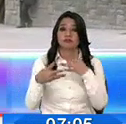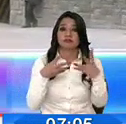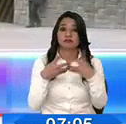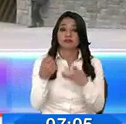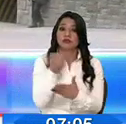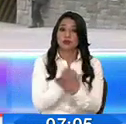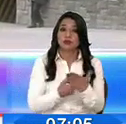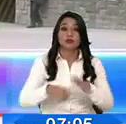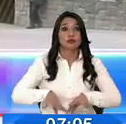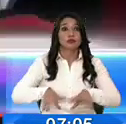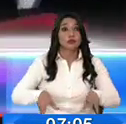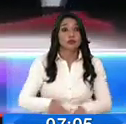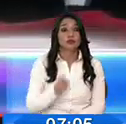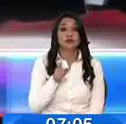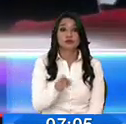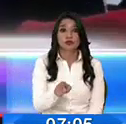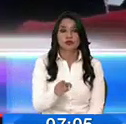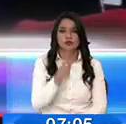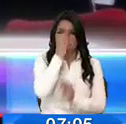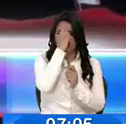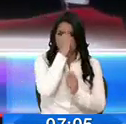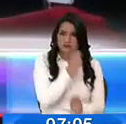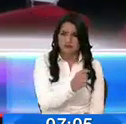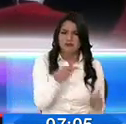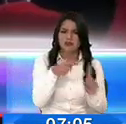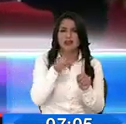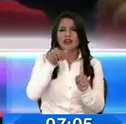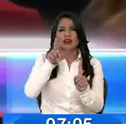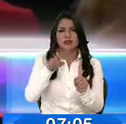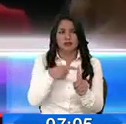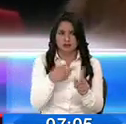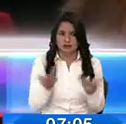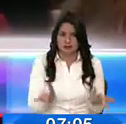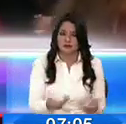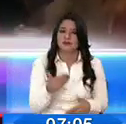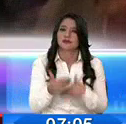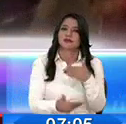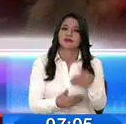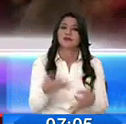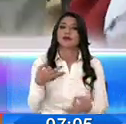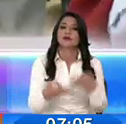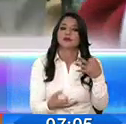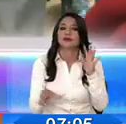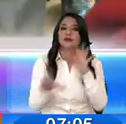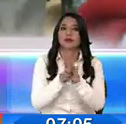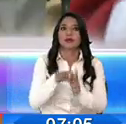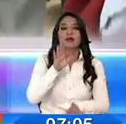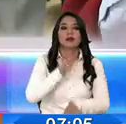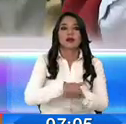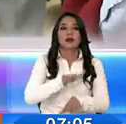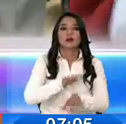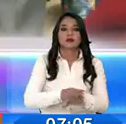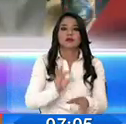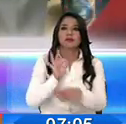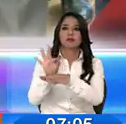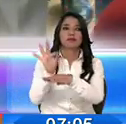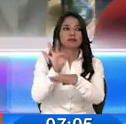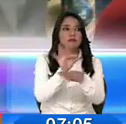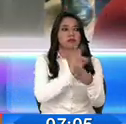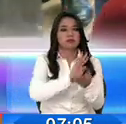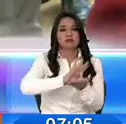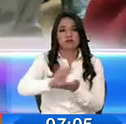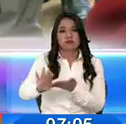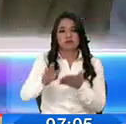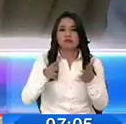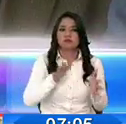lucha contra la corrupción con de coria a leonidas iza quien enfrenta varios procesos legales por supuesto delito de instigación al sabotaje y